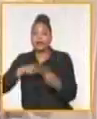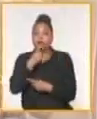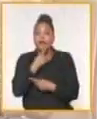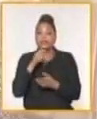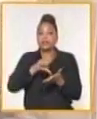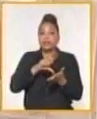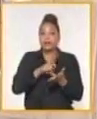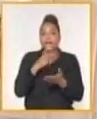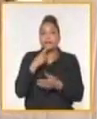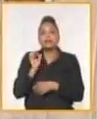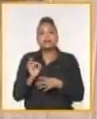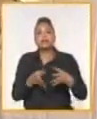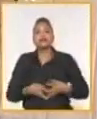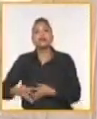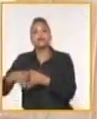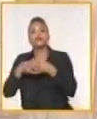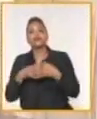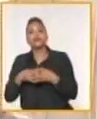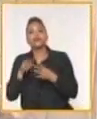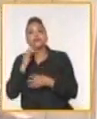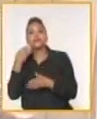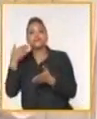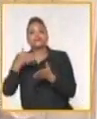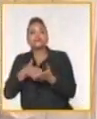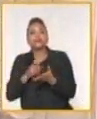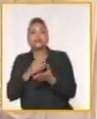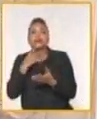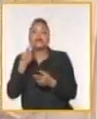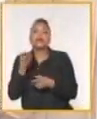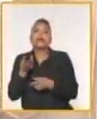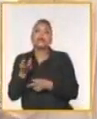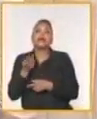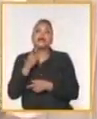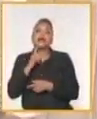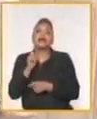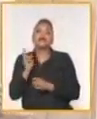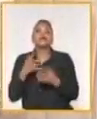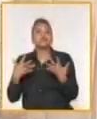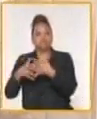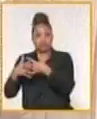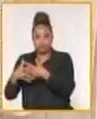Unidos siempre ha sido llegar al arreglo de Abraham. Entonces,